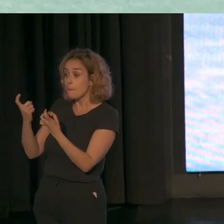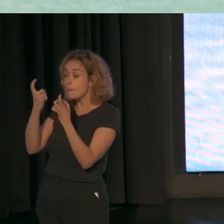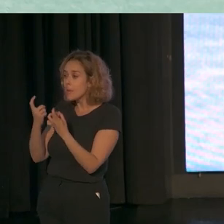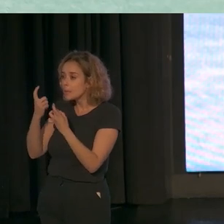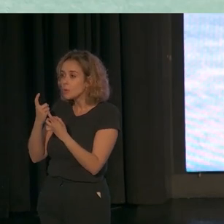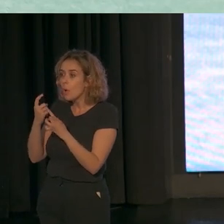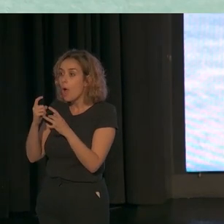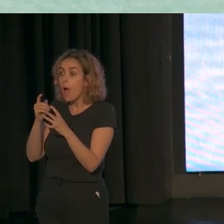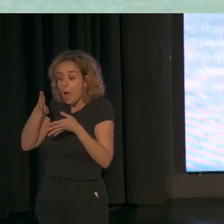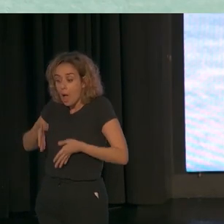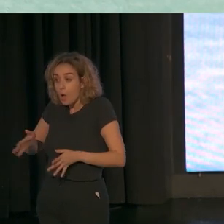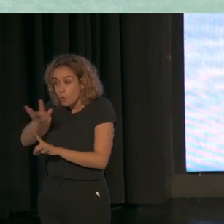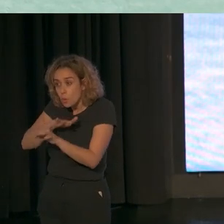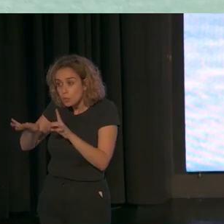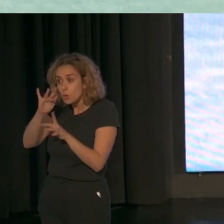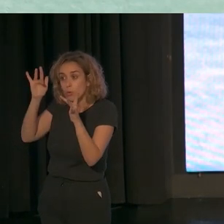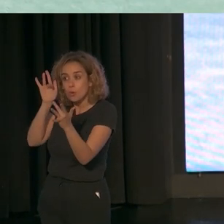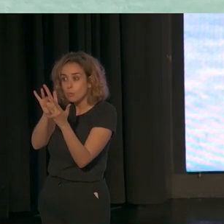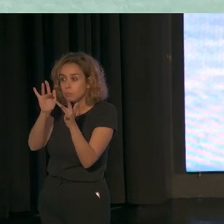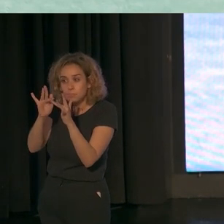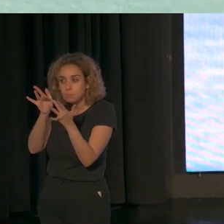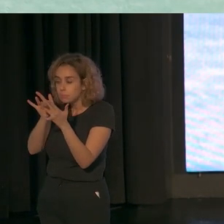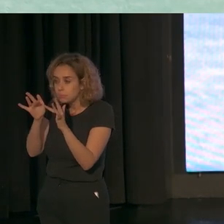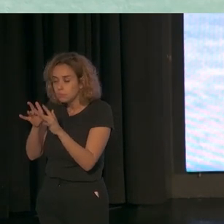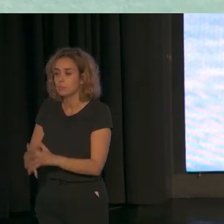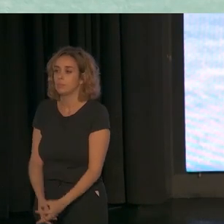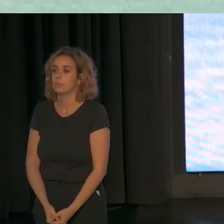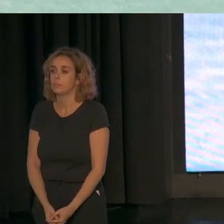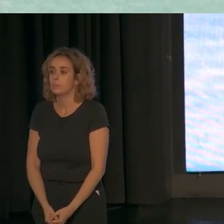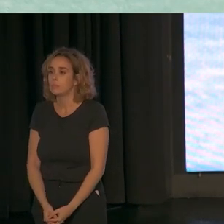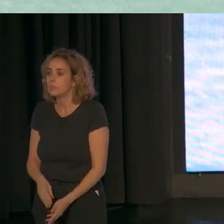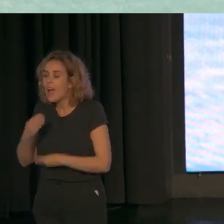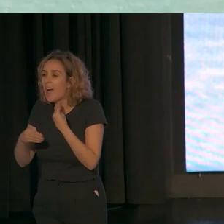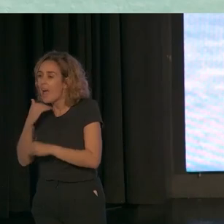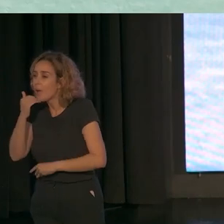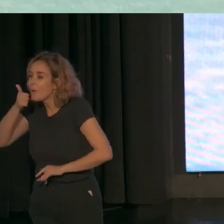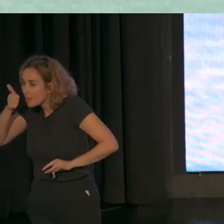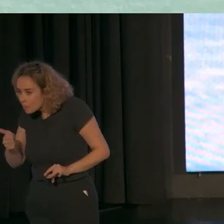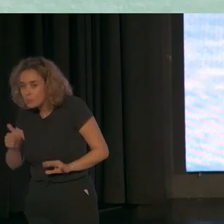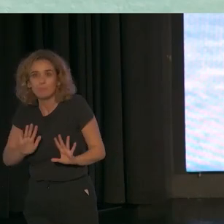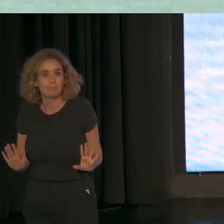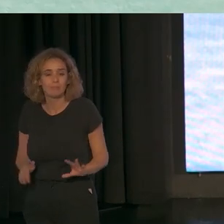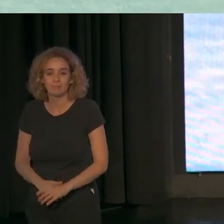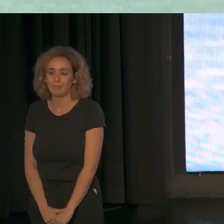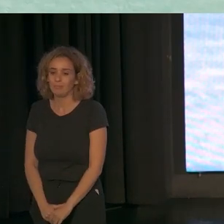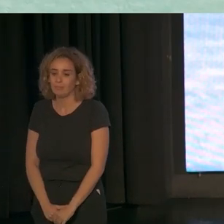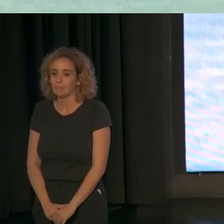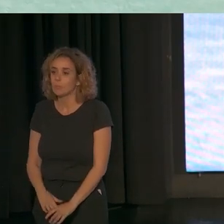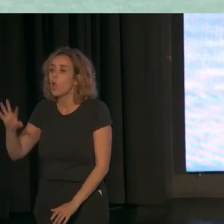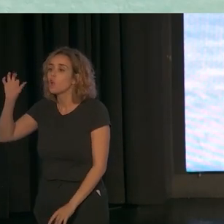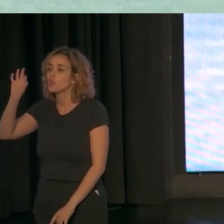interactuar con nuestro entorno algo hacemos bien